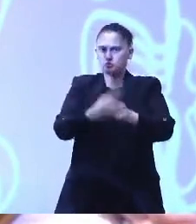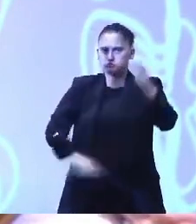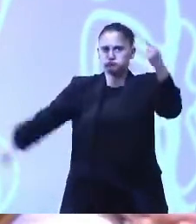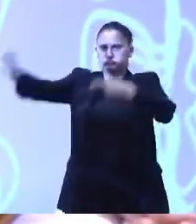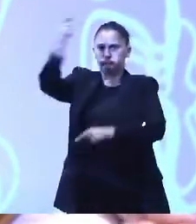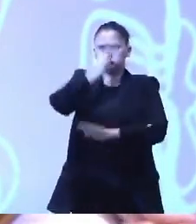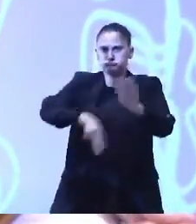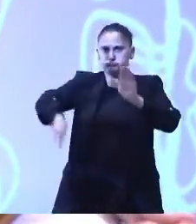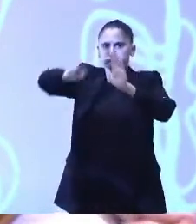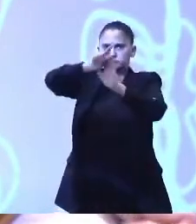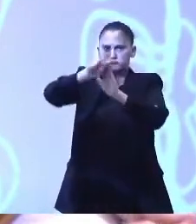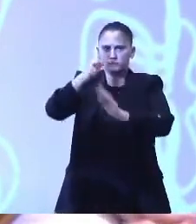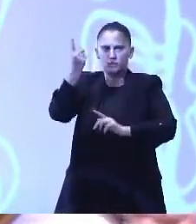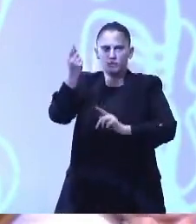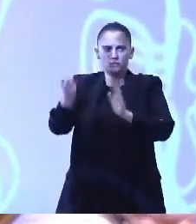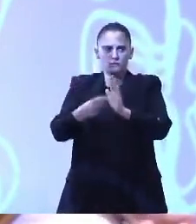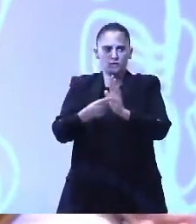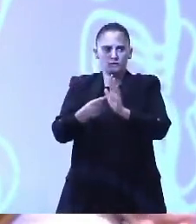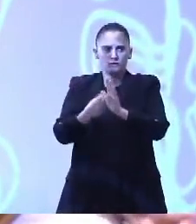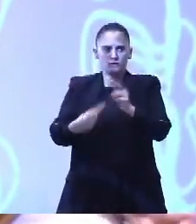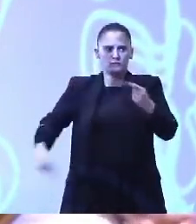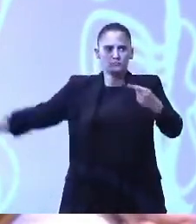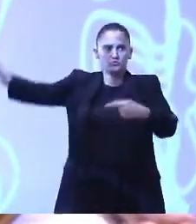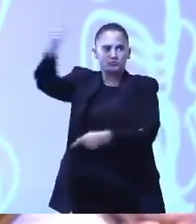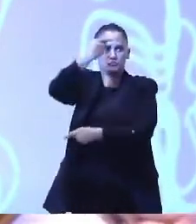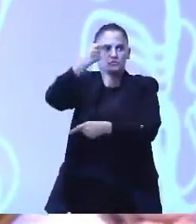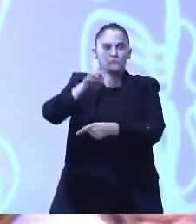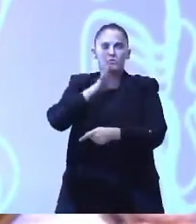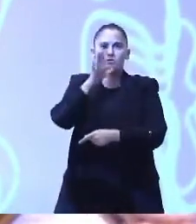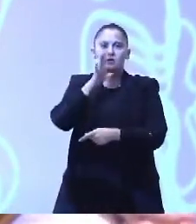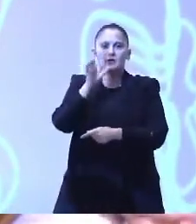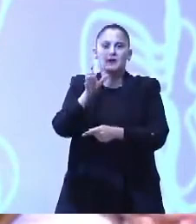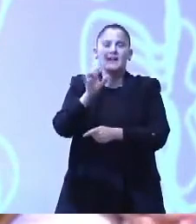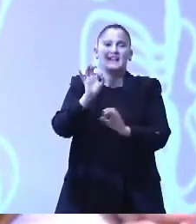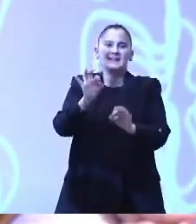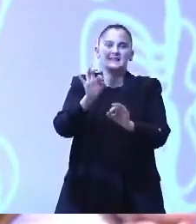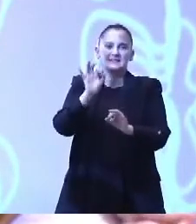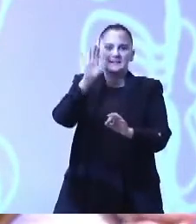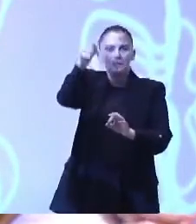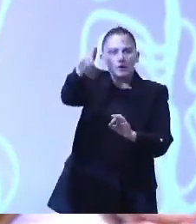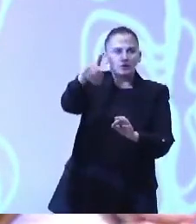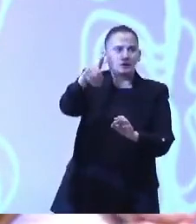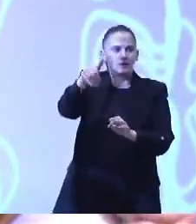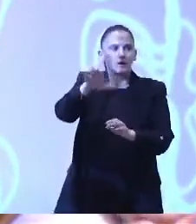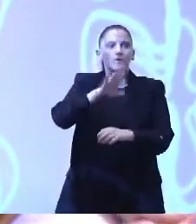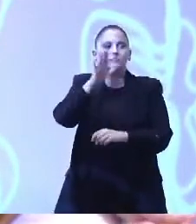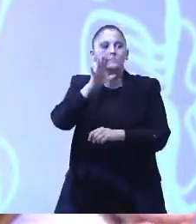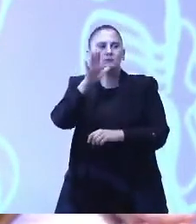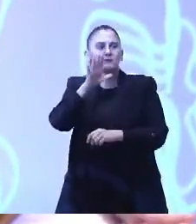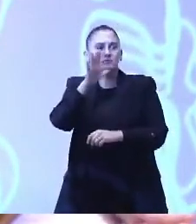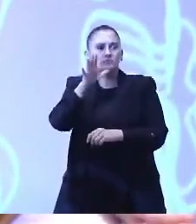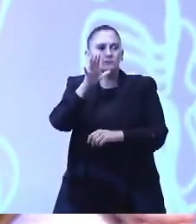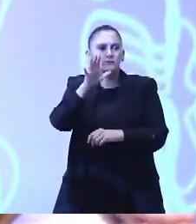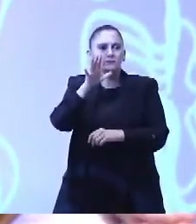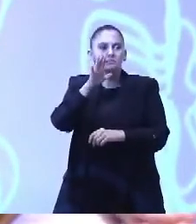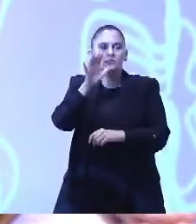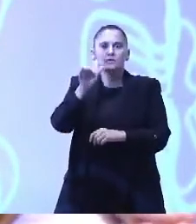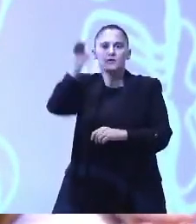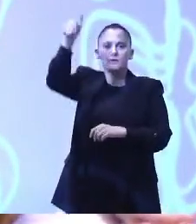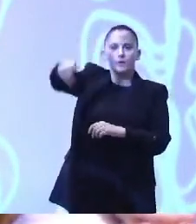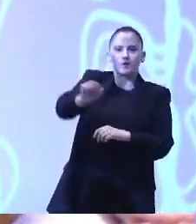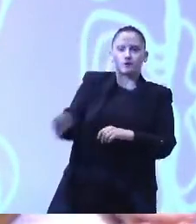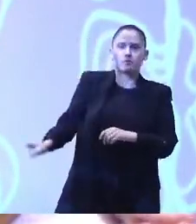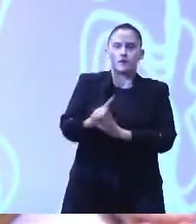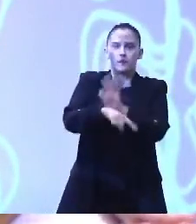posiciones, vamos a decirlo más explícitamente, más concretamente, en calidad democrática, y por tanto somos una de las democracias más